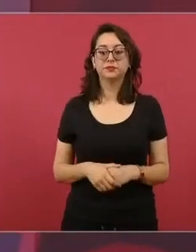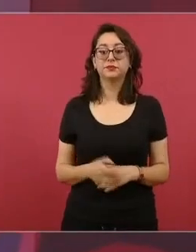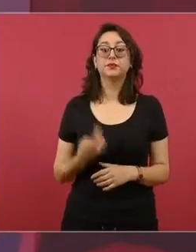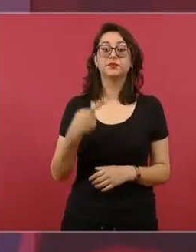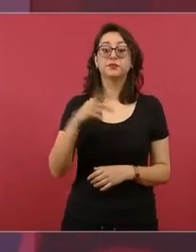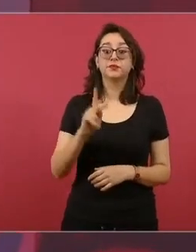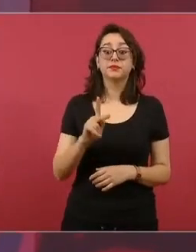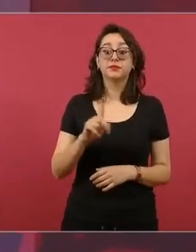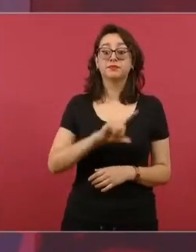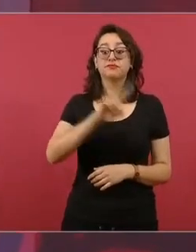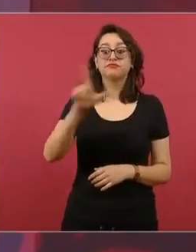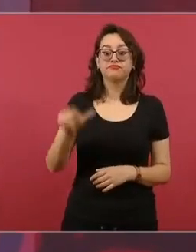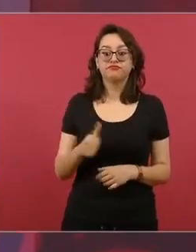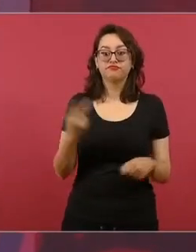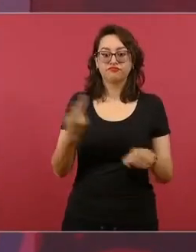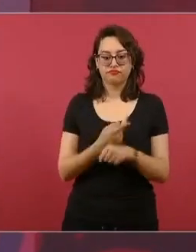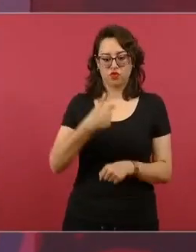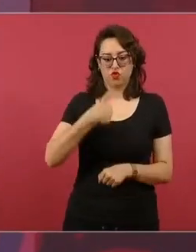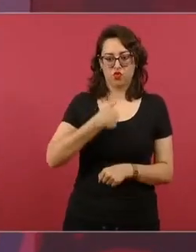en la asamblea,